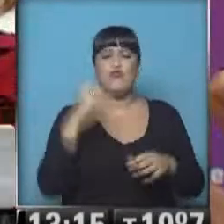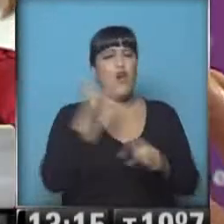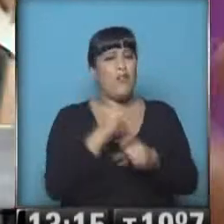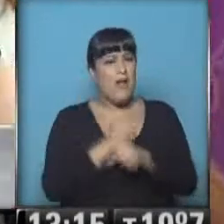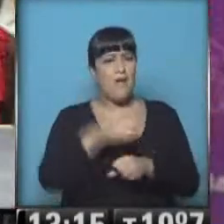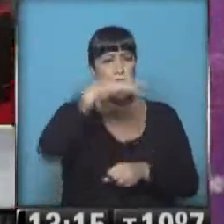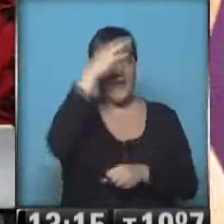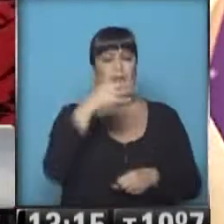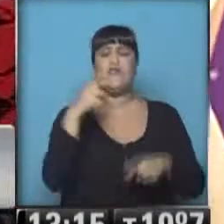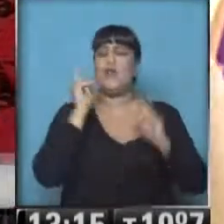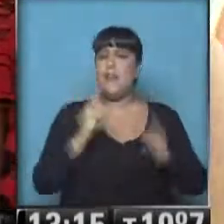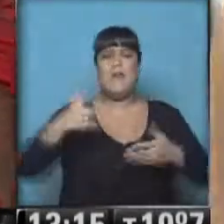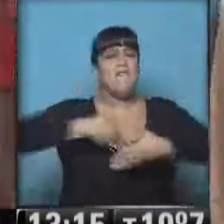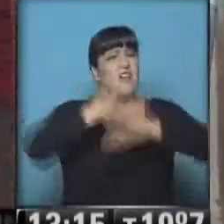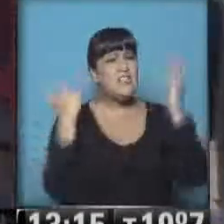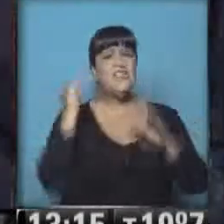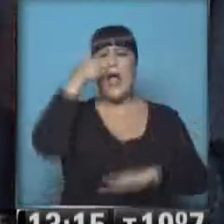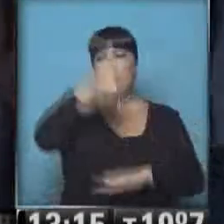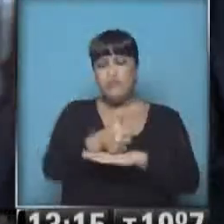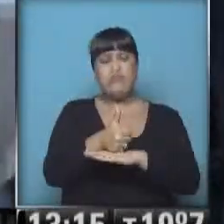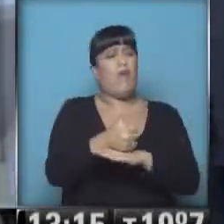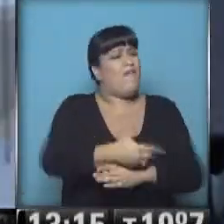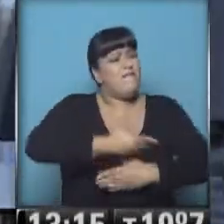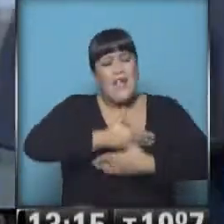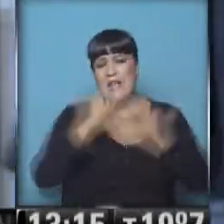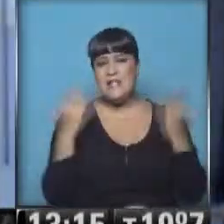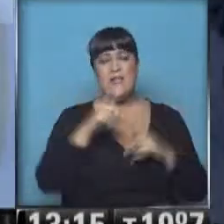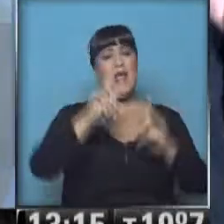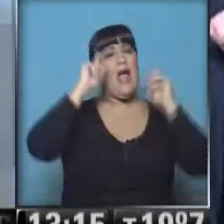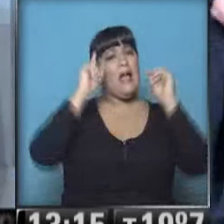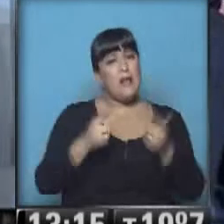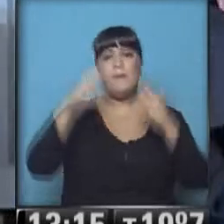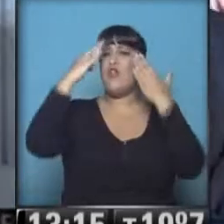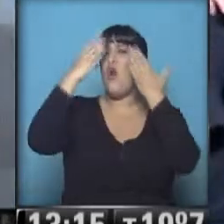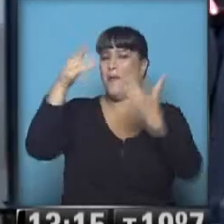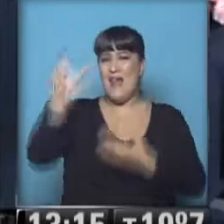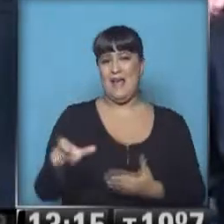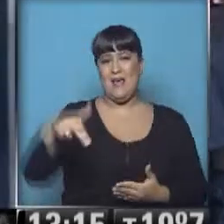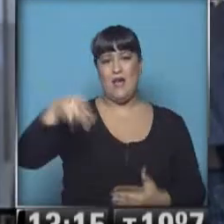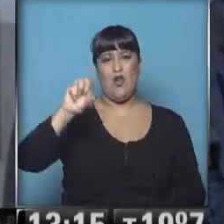felicidad inmensa de poderlo hacer creo que es un homenaje a nada